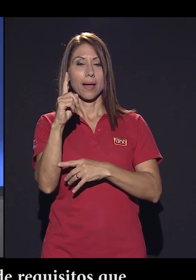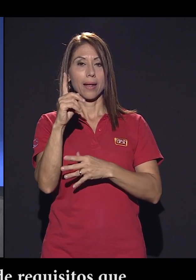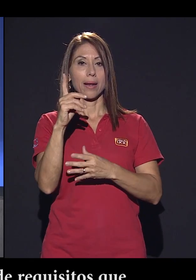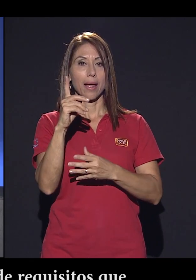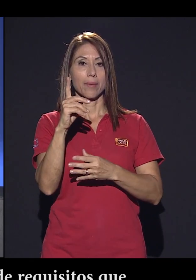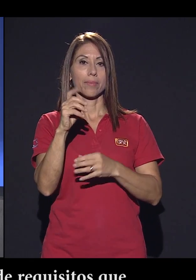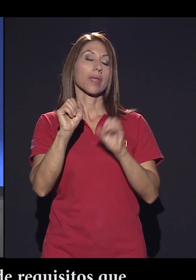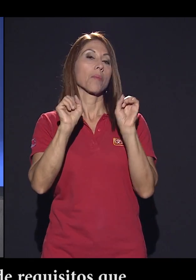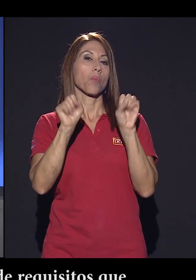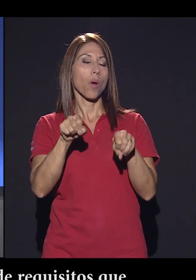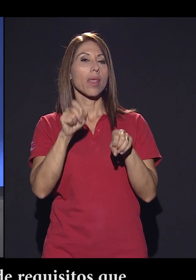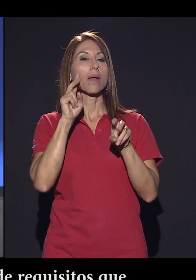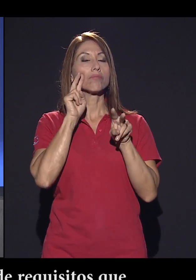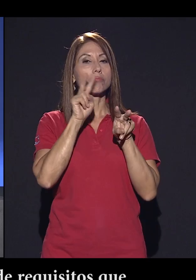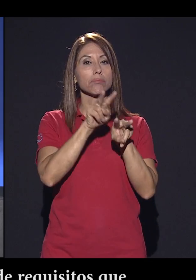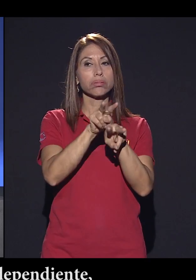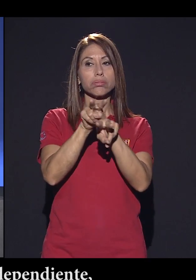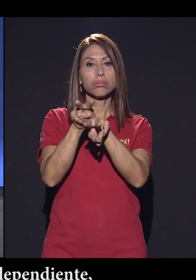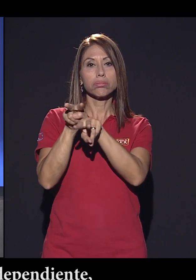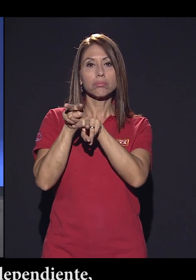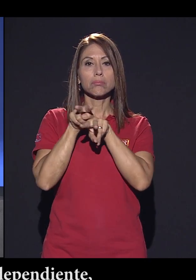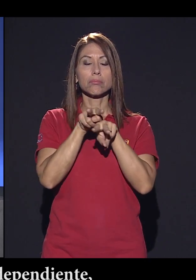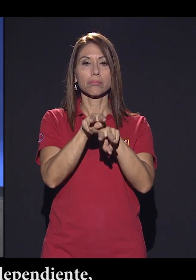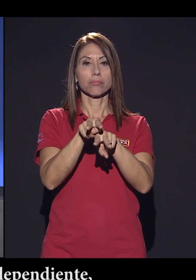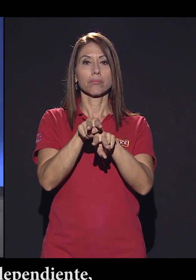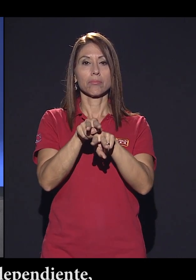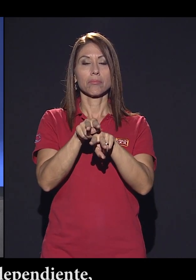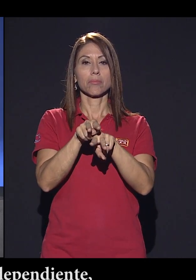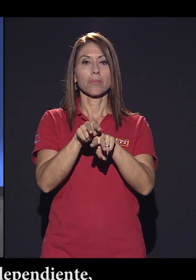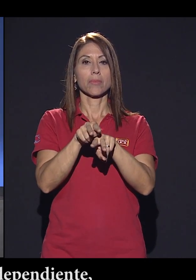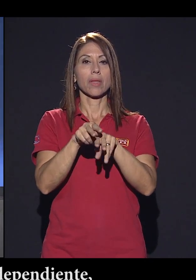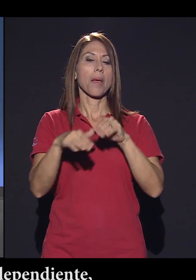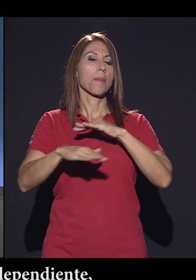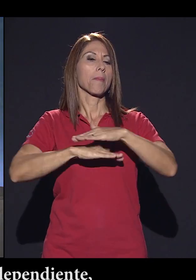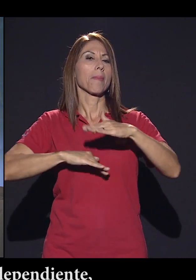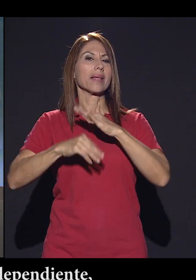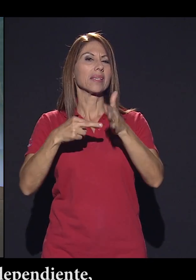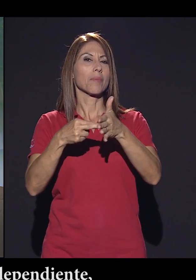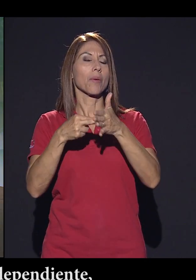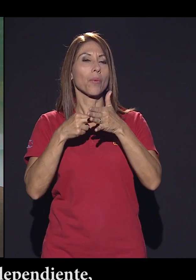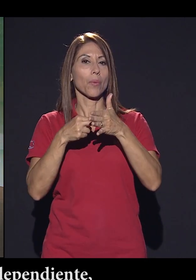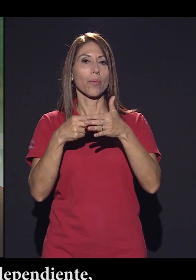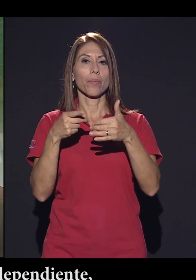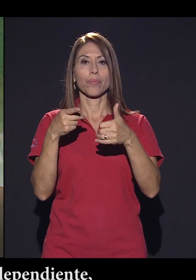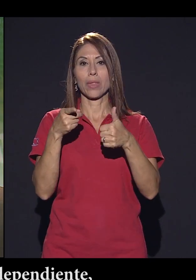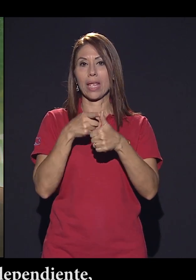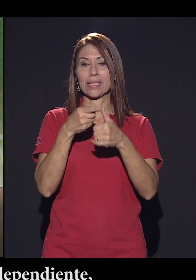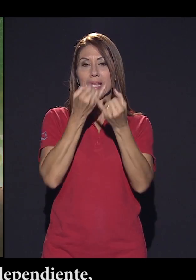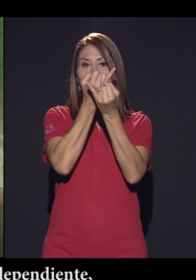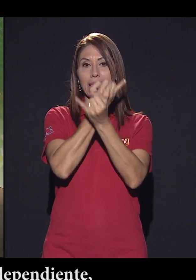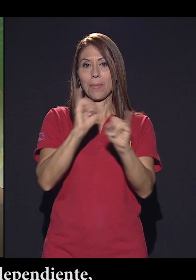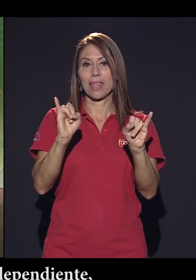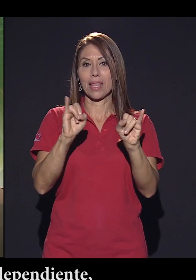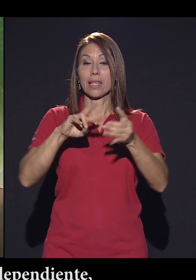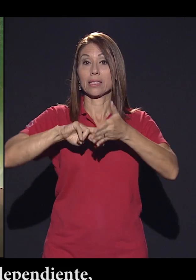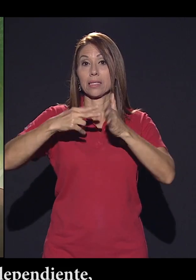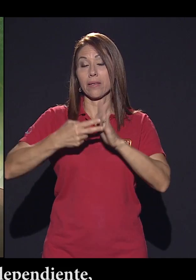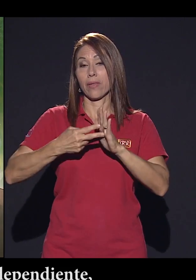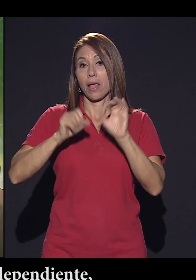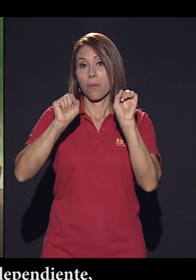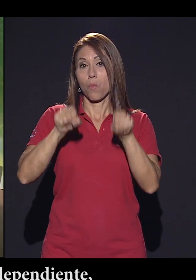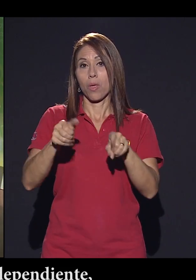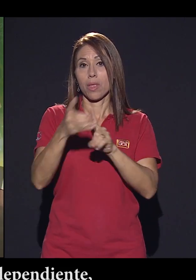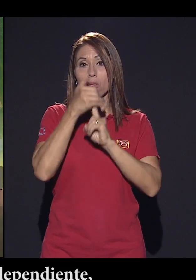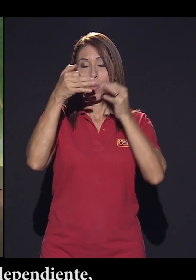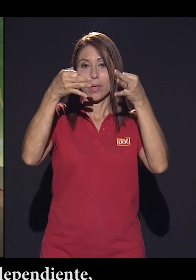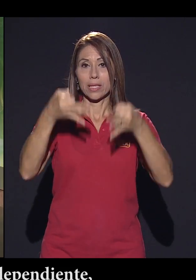para hacer el mecanismo de supervisión, que son básicamente ser independiente, es decir, que pueda